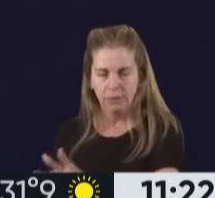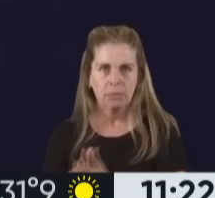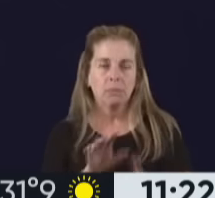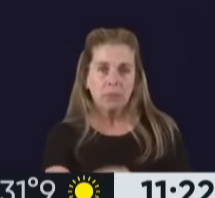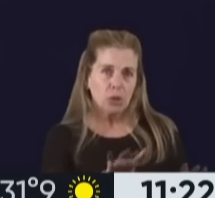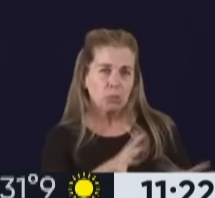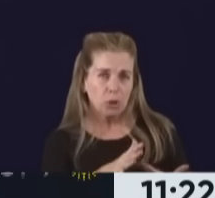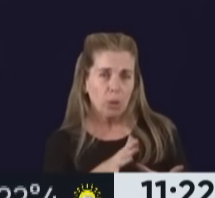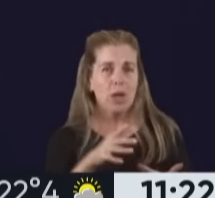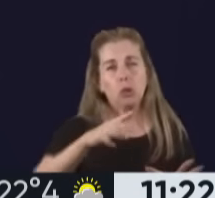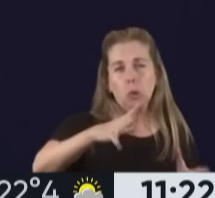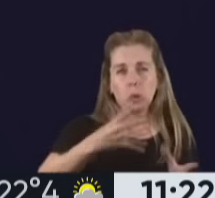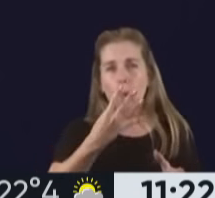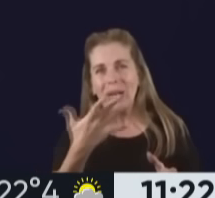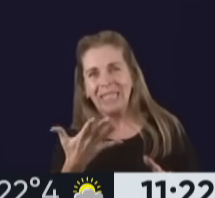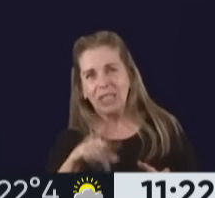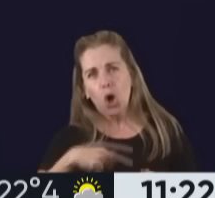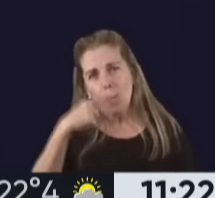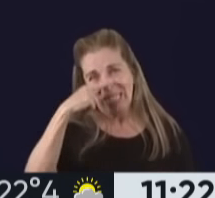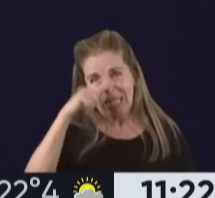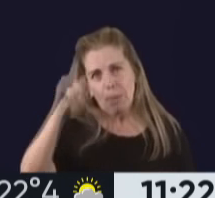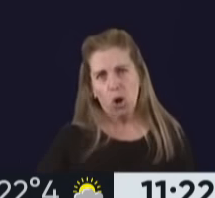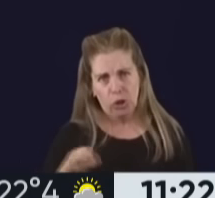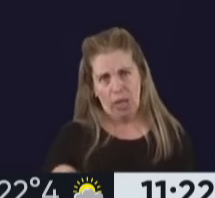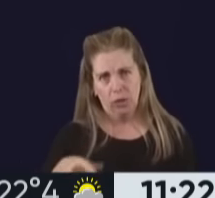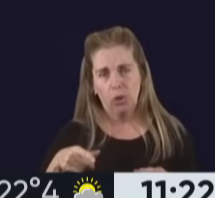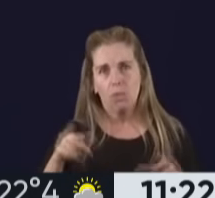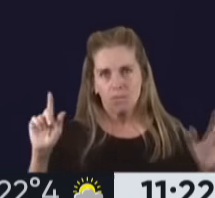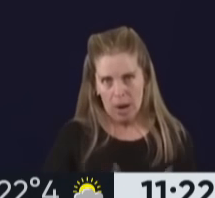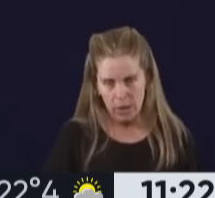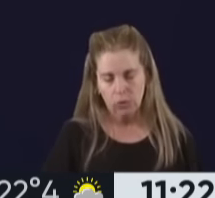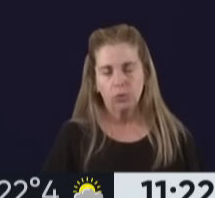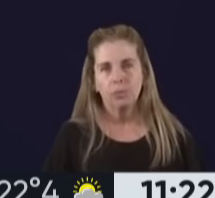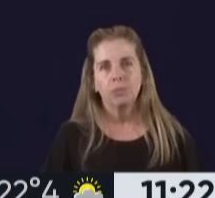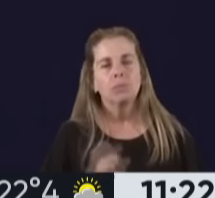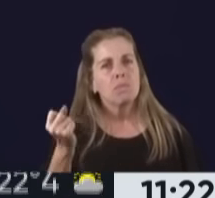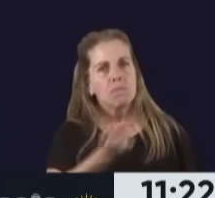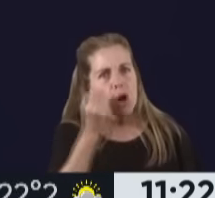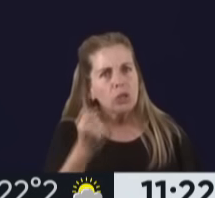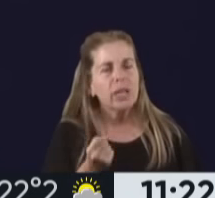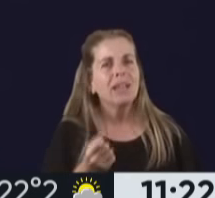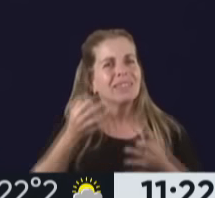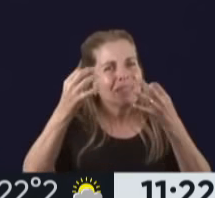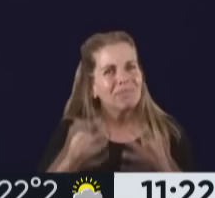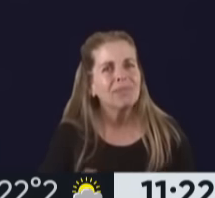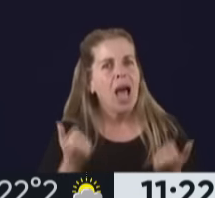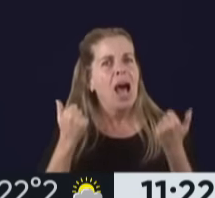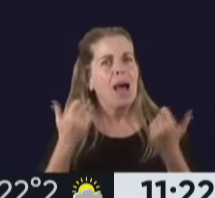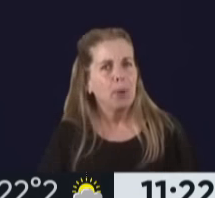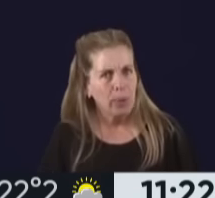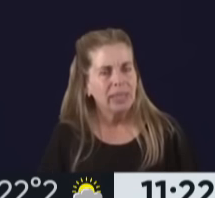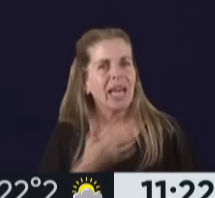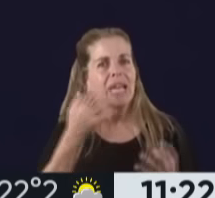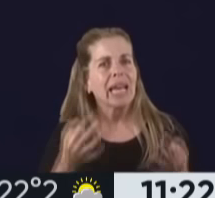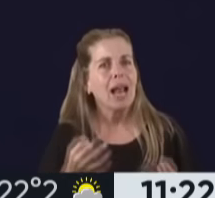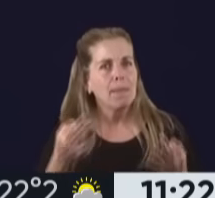45,7% en la estructura jerárquica. Un sistema eficiente es la condición necesaria para que los recursos vayan donde